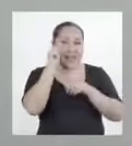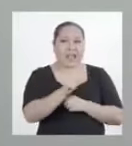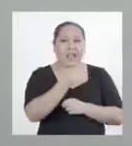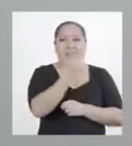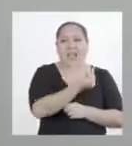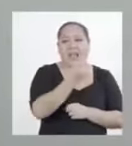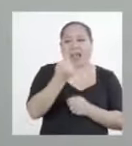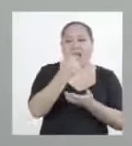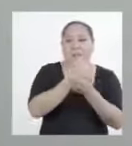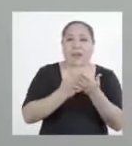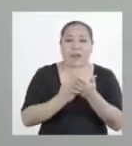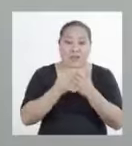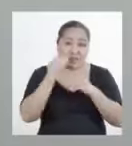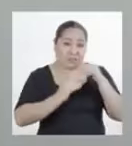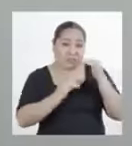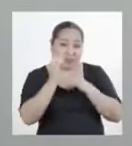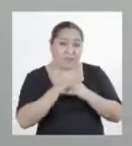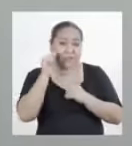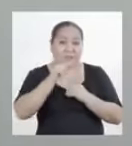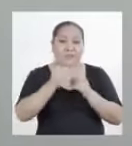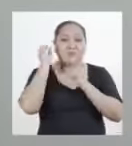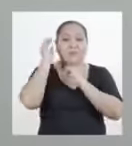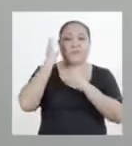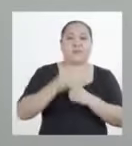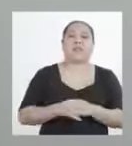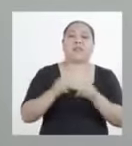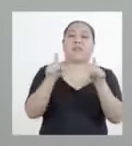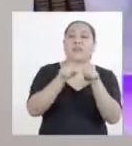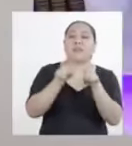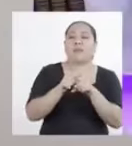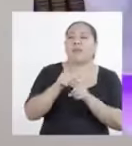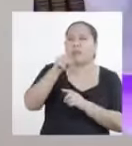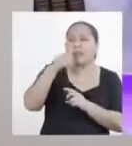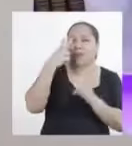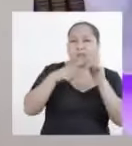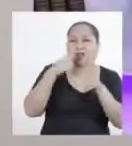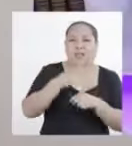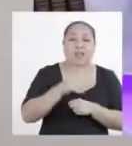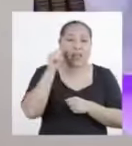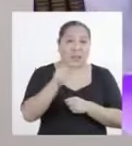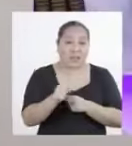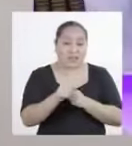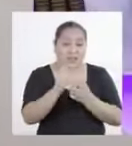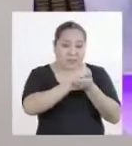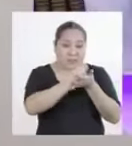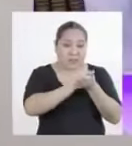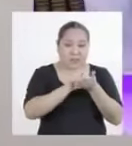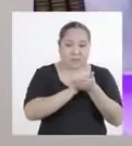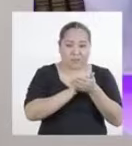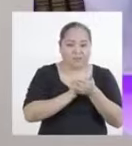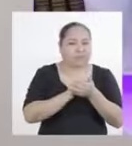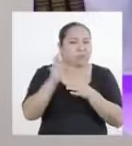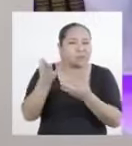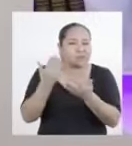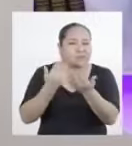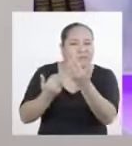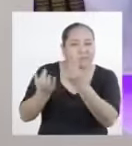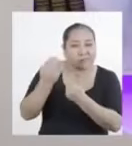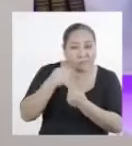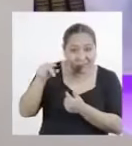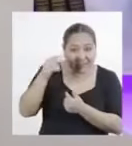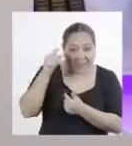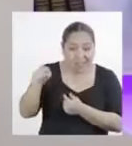tener claridad sobre cada elemento de la estructura del discurso Y también, hay que tener presente que este discurso debe ser